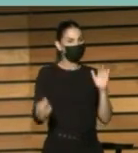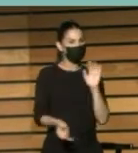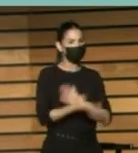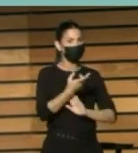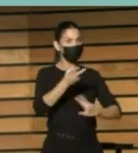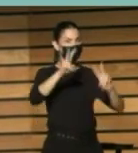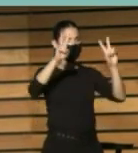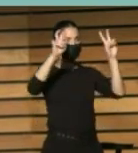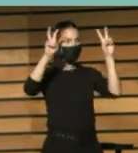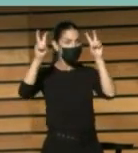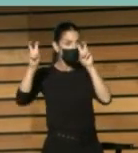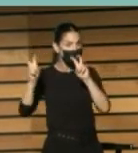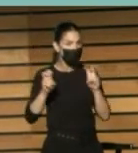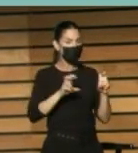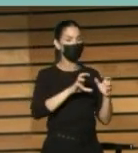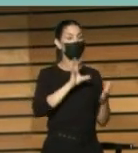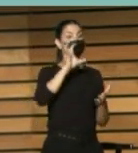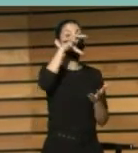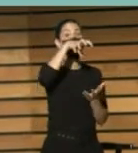de comunidad